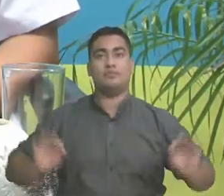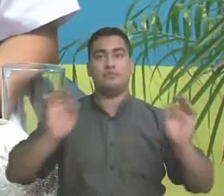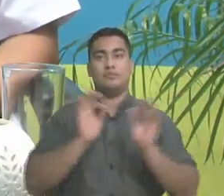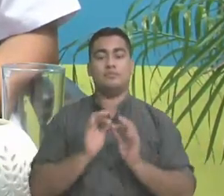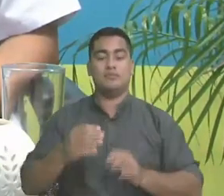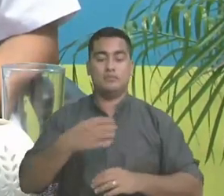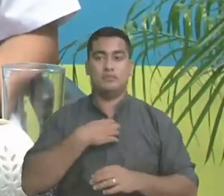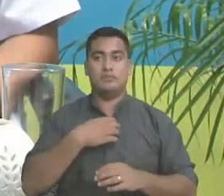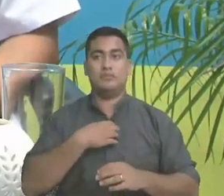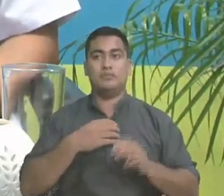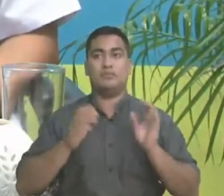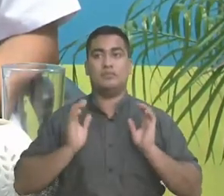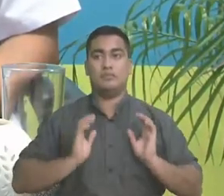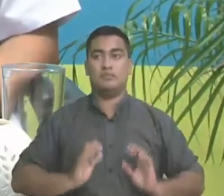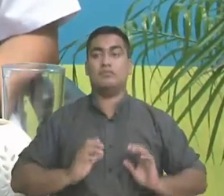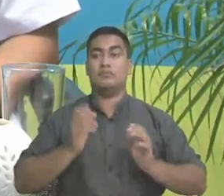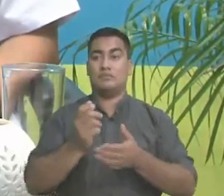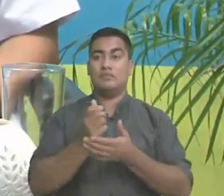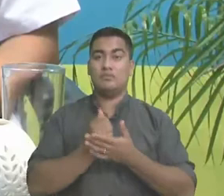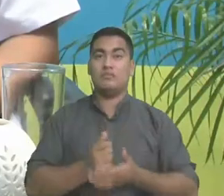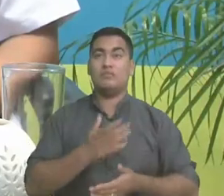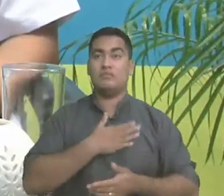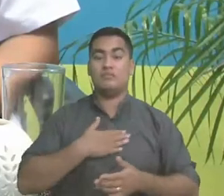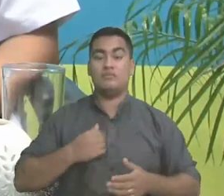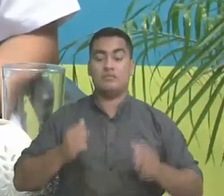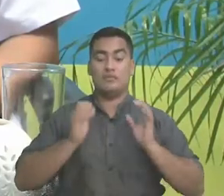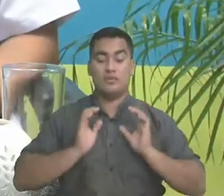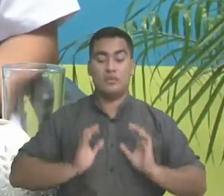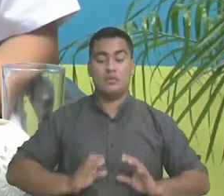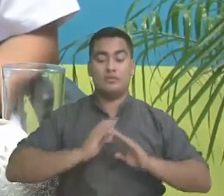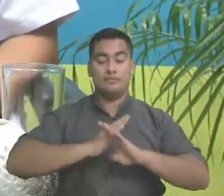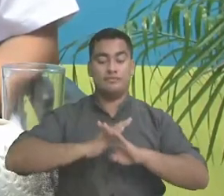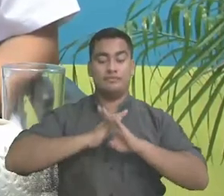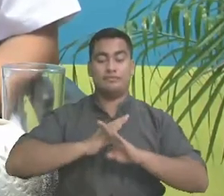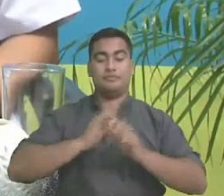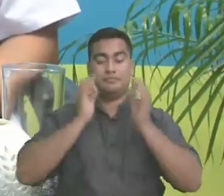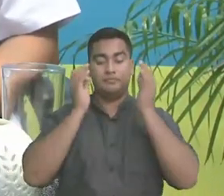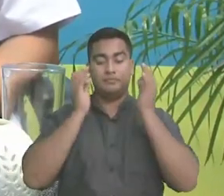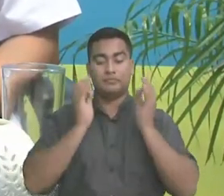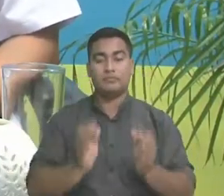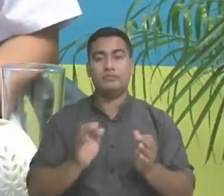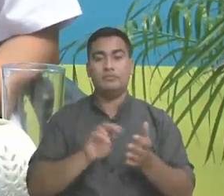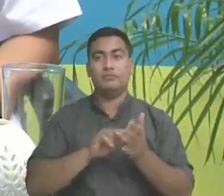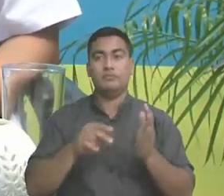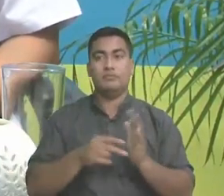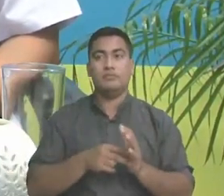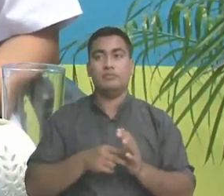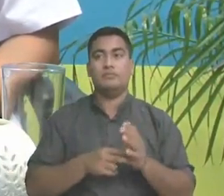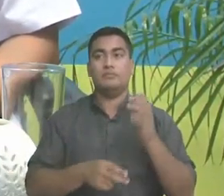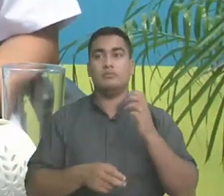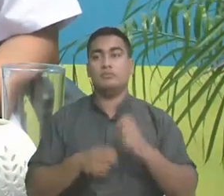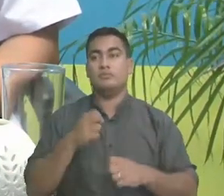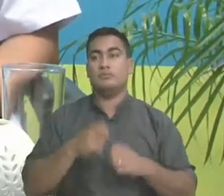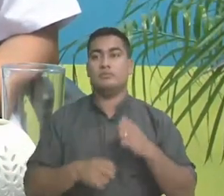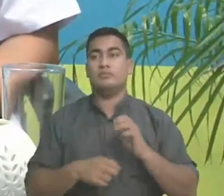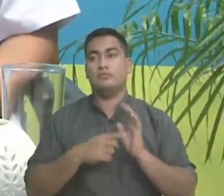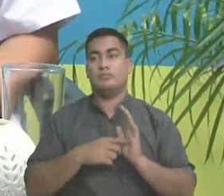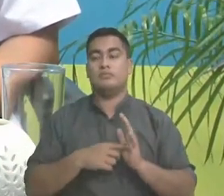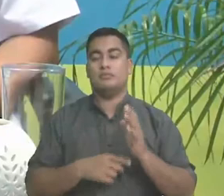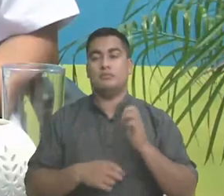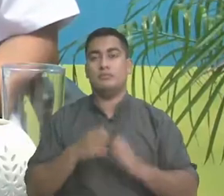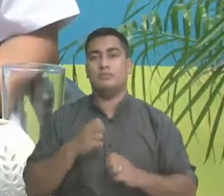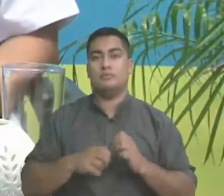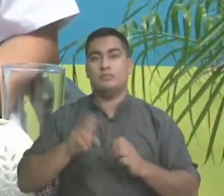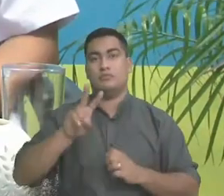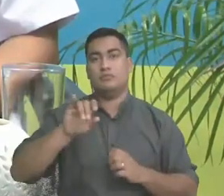nuestro cuerpo que eso ayuda a mejorar el sistema inmunológico. Acordémonos que es el que se mira afectado cuando estamos bajo un proceso